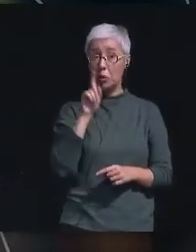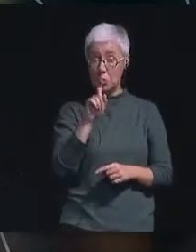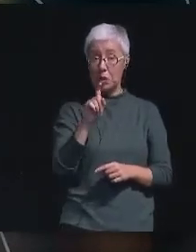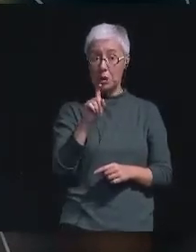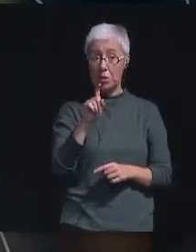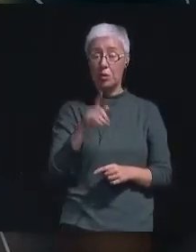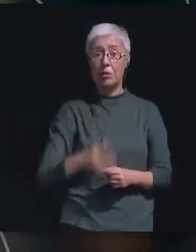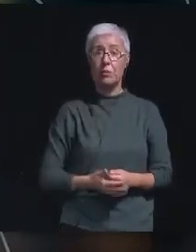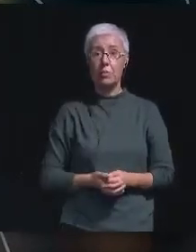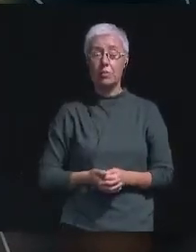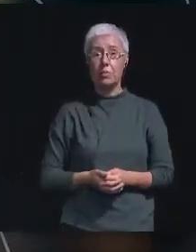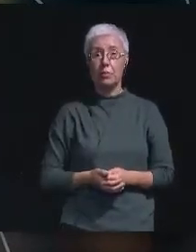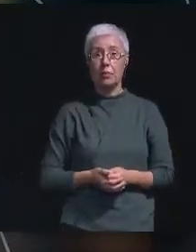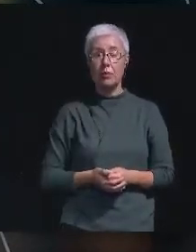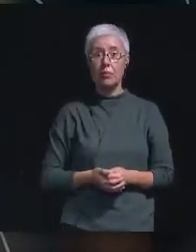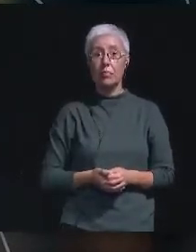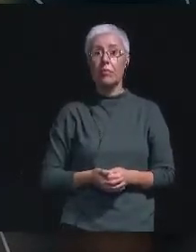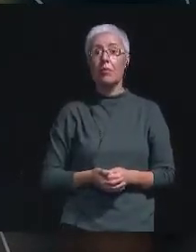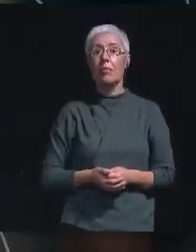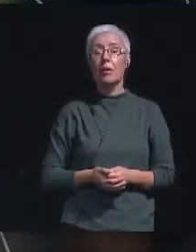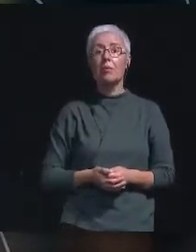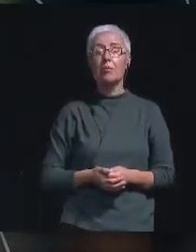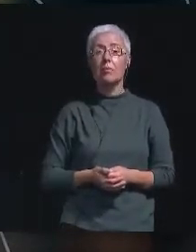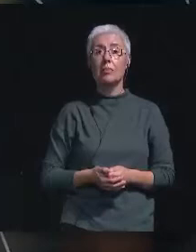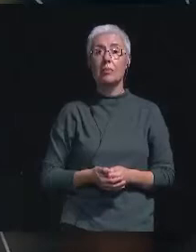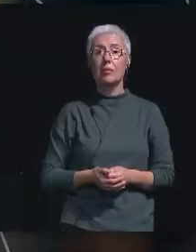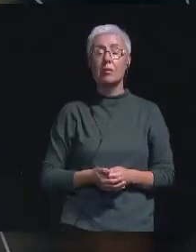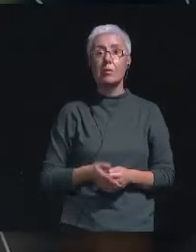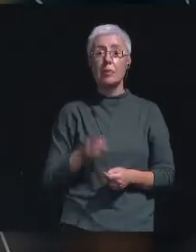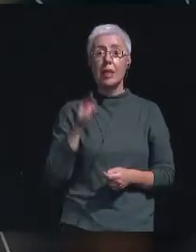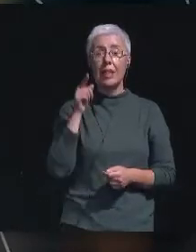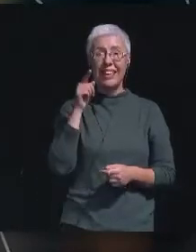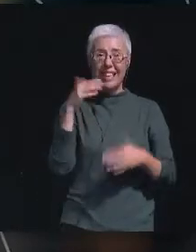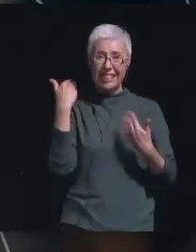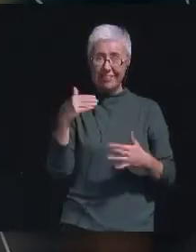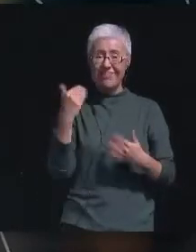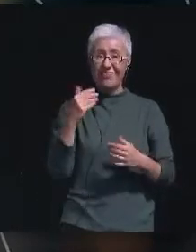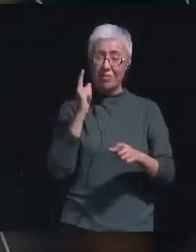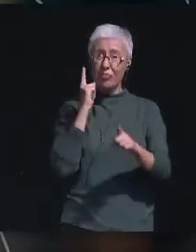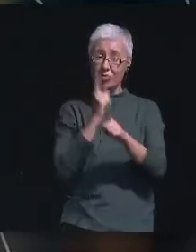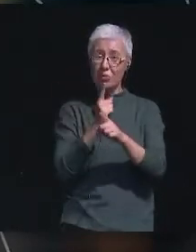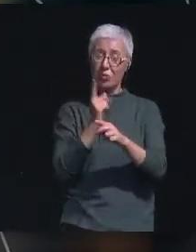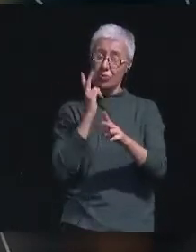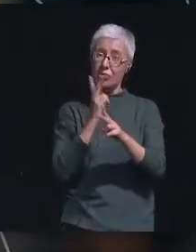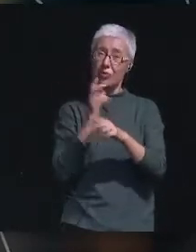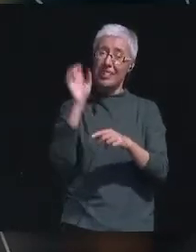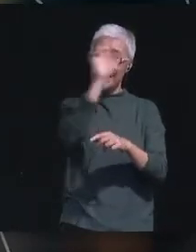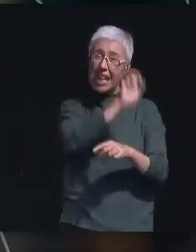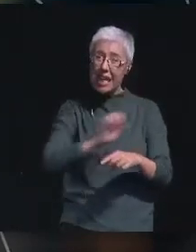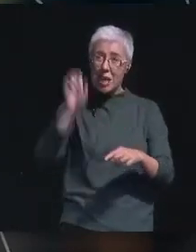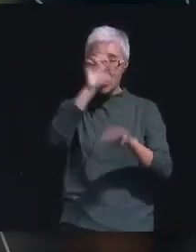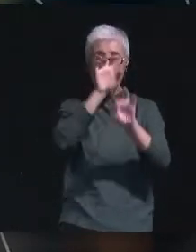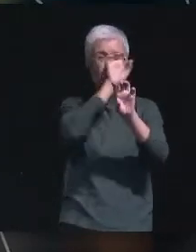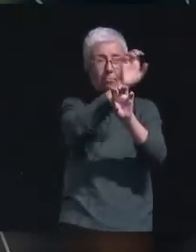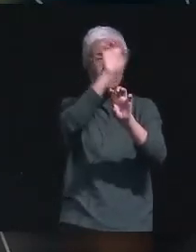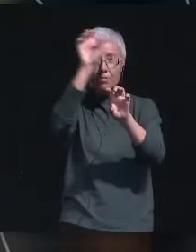noticia, ¿no? Escuchaba a Genís antes un poquito hablar de una Europa fragmentada. Bueno, yo creo que más que una Europa